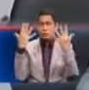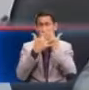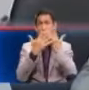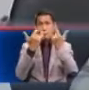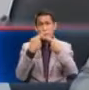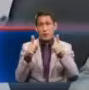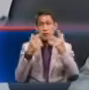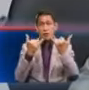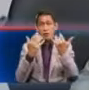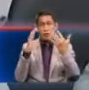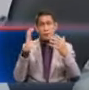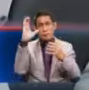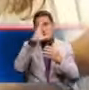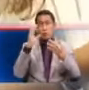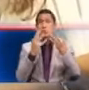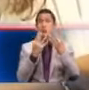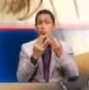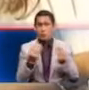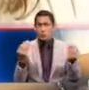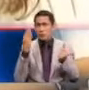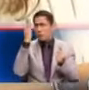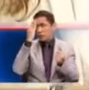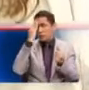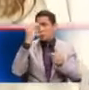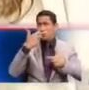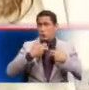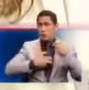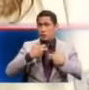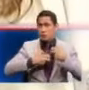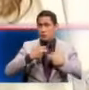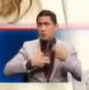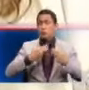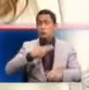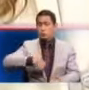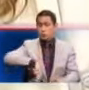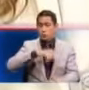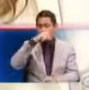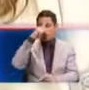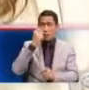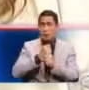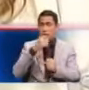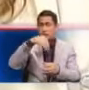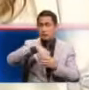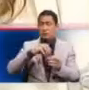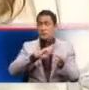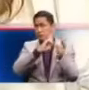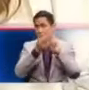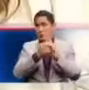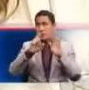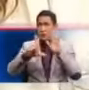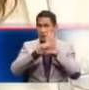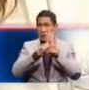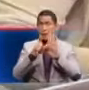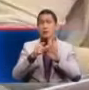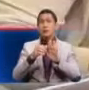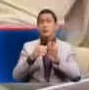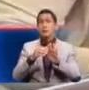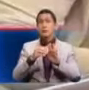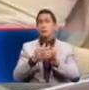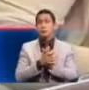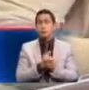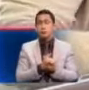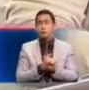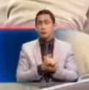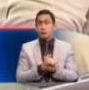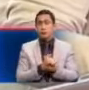problema. Reconocemos esta problemática. Nosotros venimos trabajando en la reforma del reglamento desde enero. El mismo ya fue aprobado en primer debate. Se van a